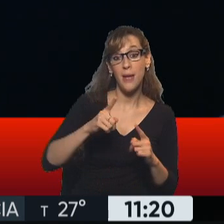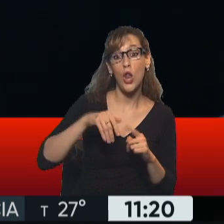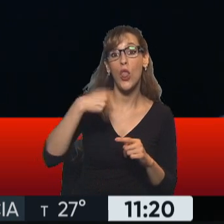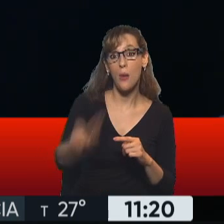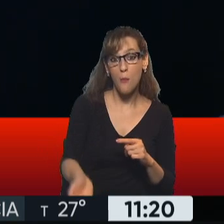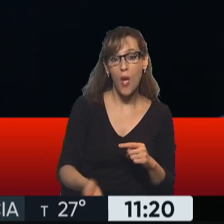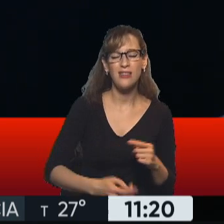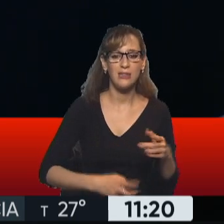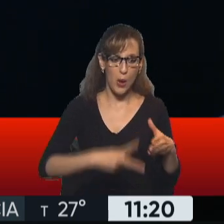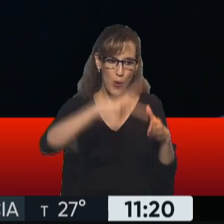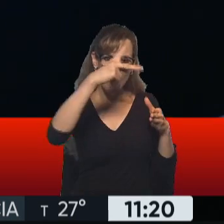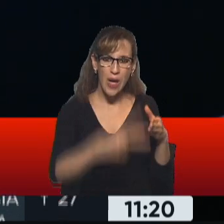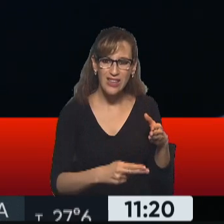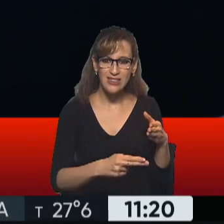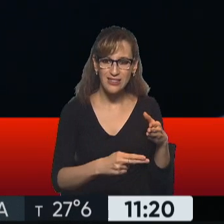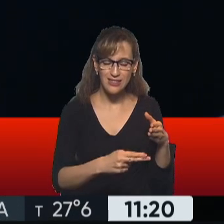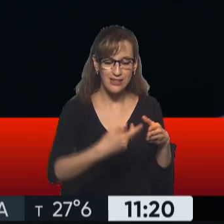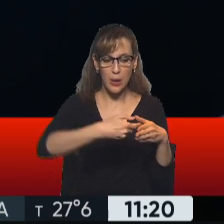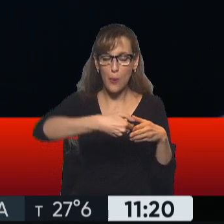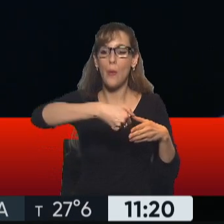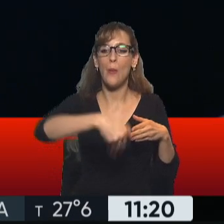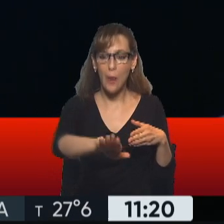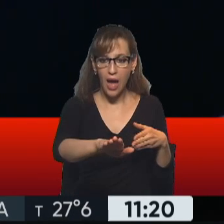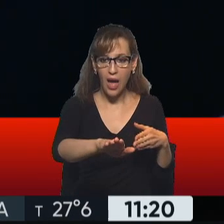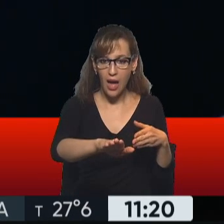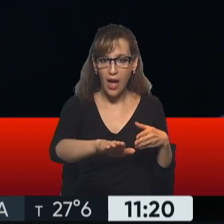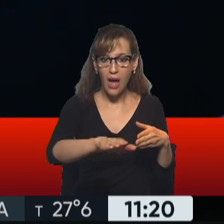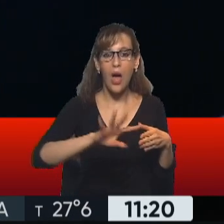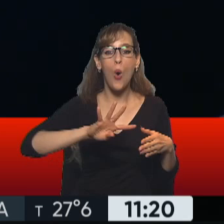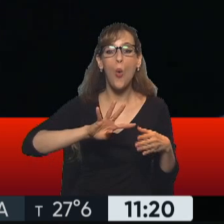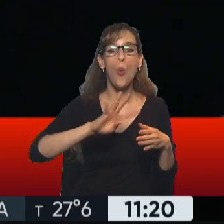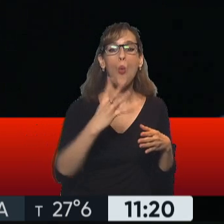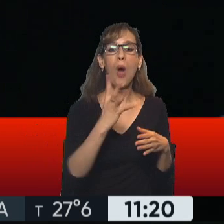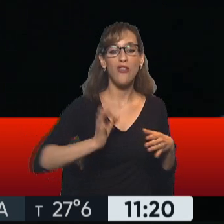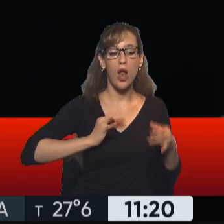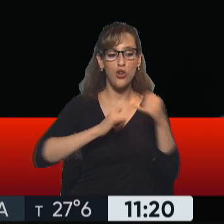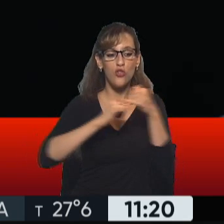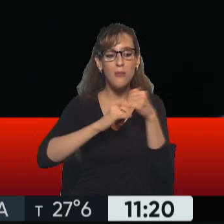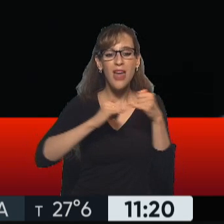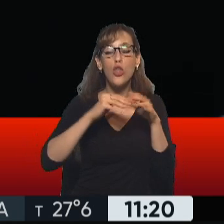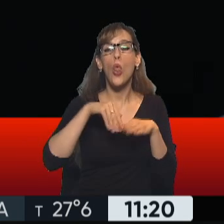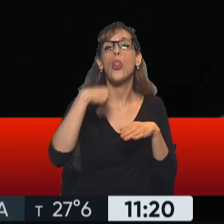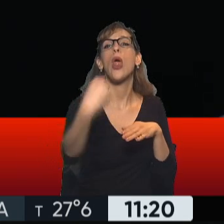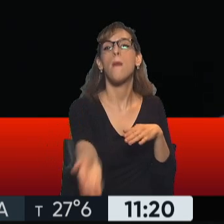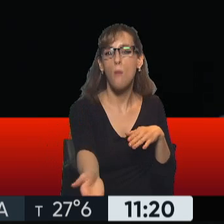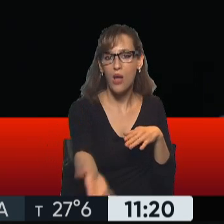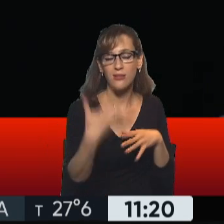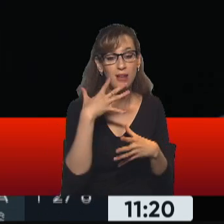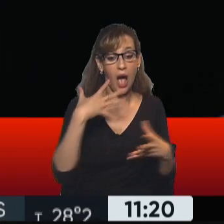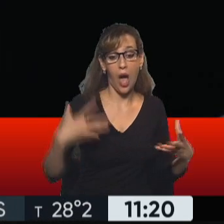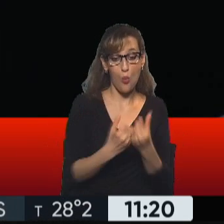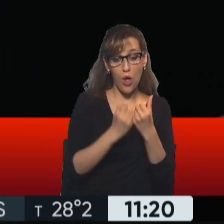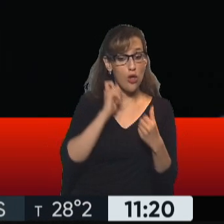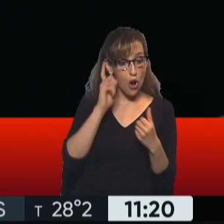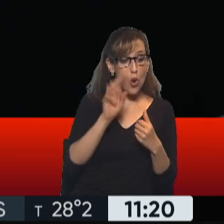que empiezan a partir del año cuarto, 4 años y medio después del momento en que se sanciona el acuerdo,